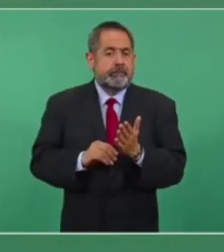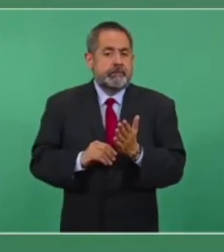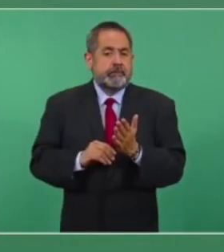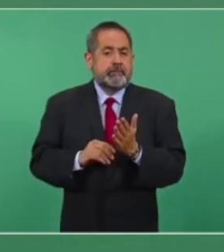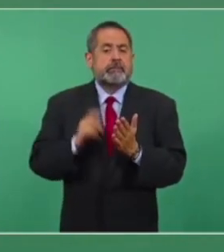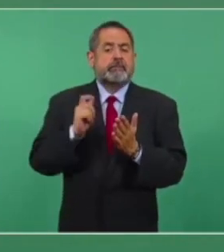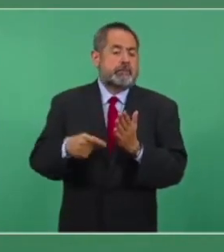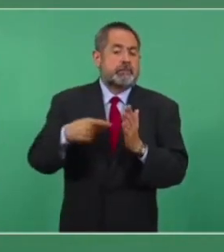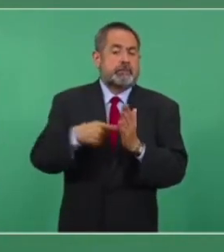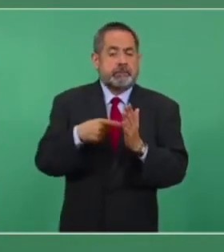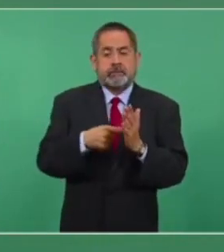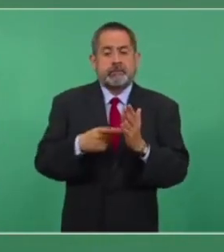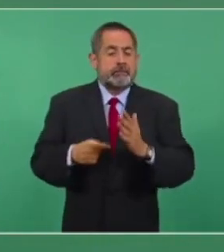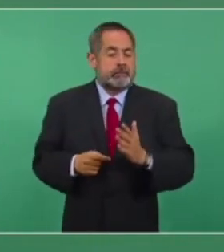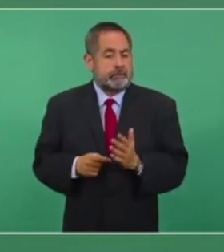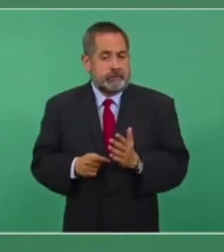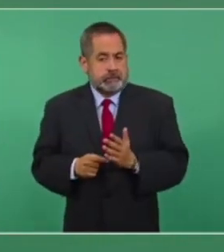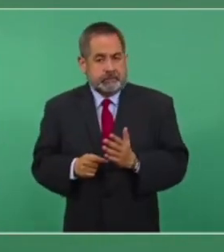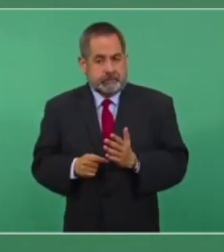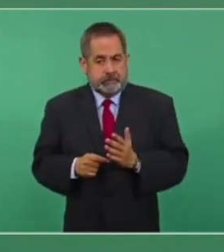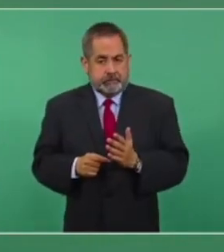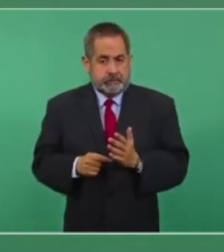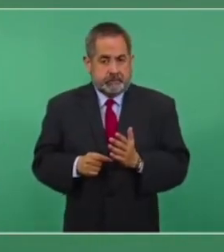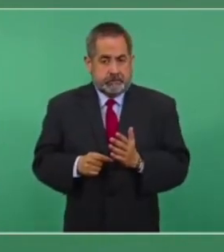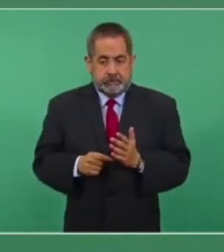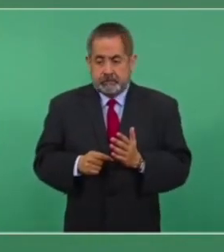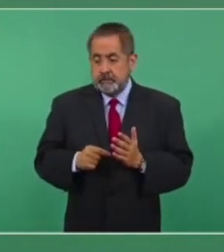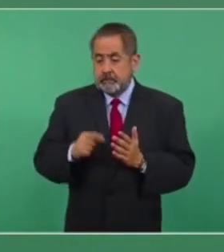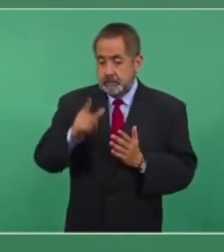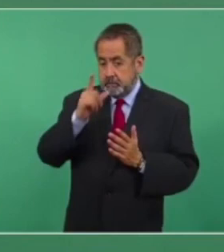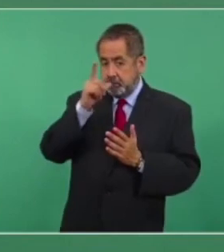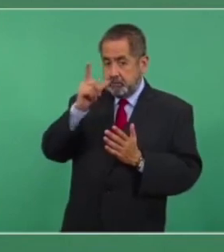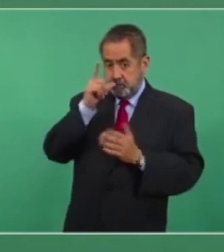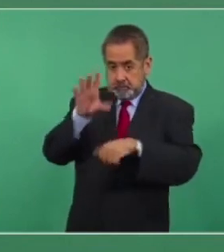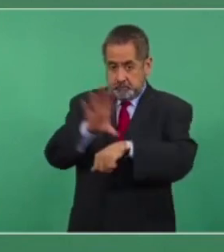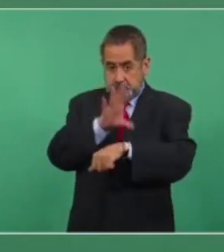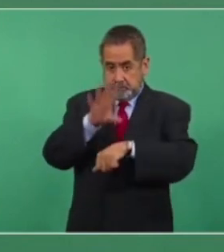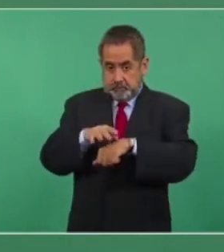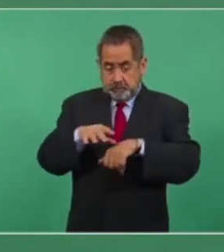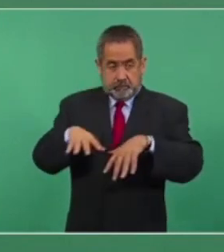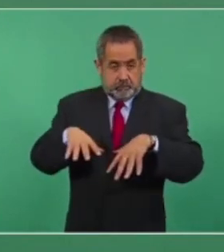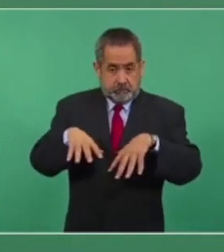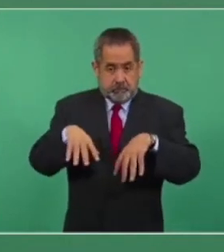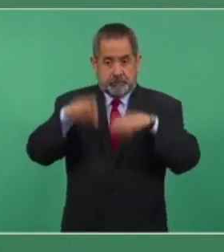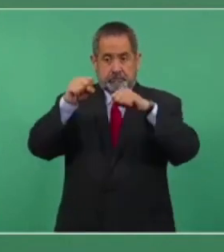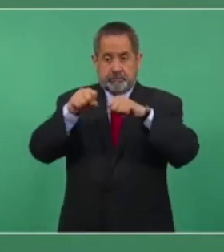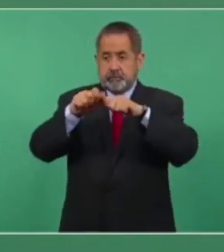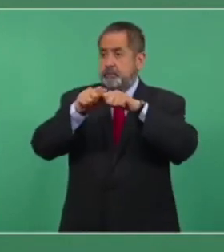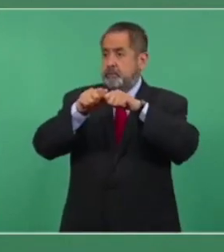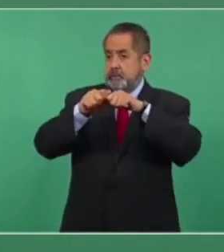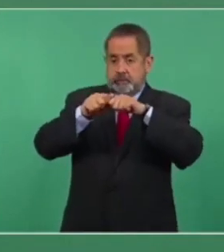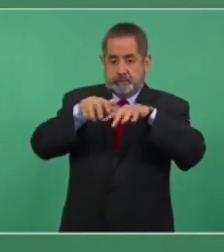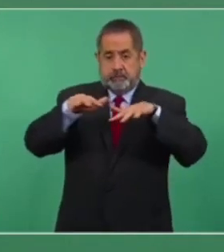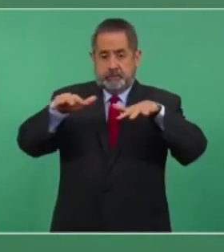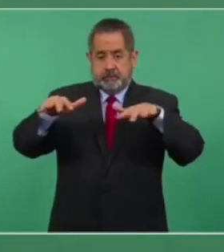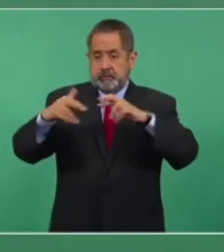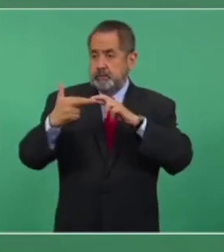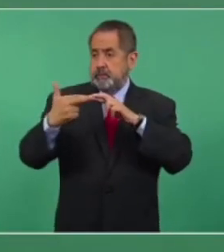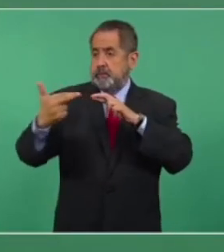de que la distribución de la energía eléctrica